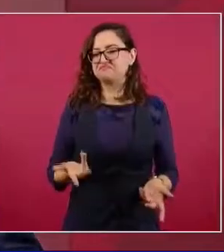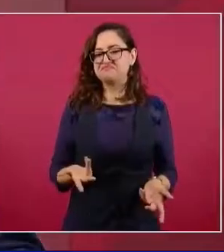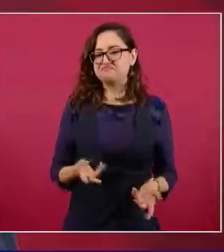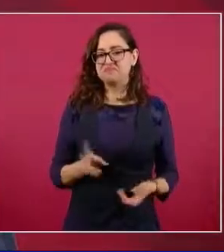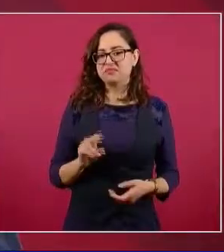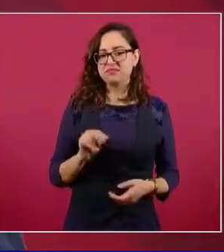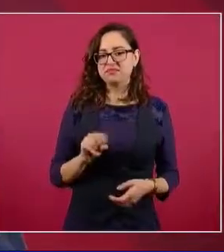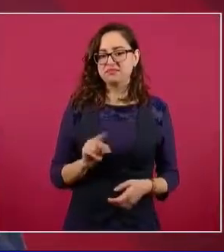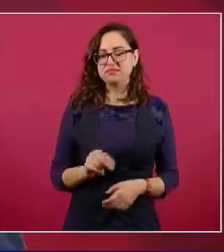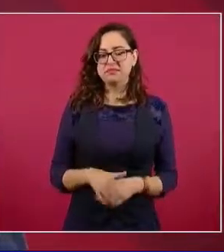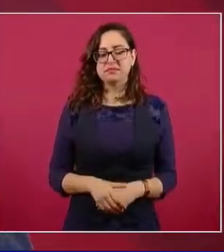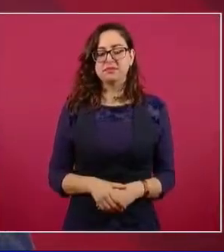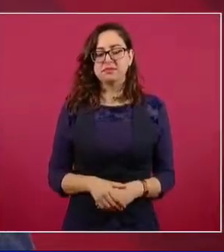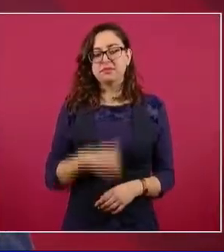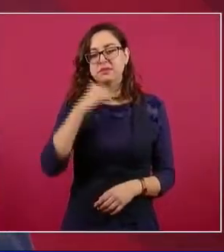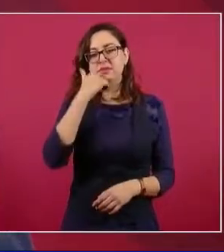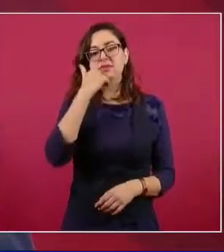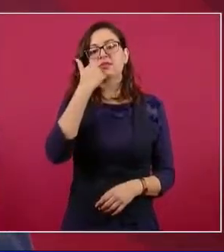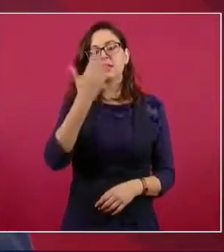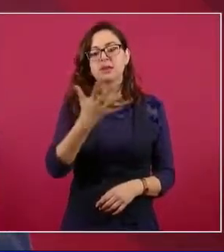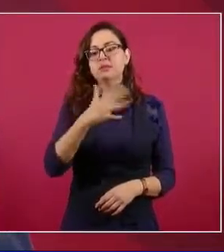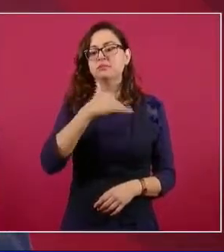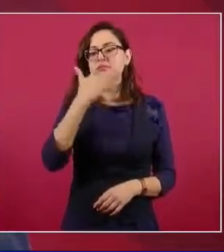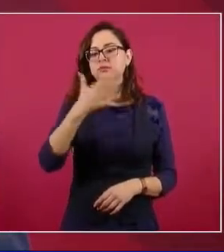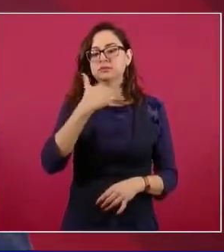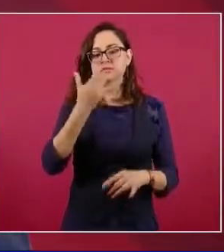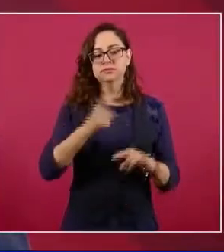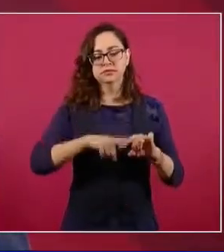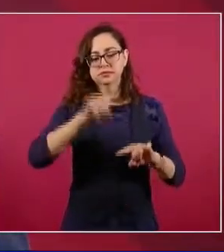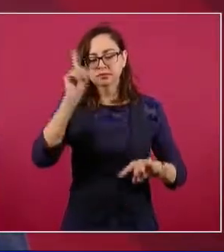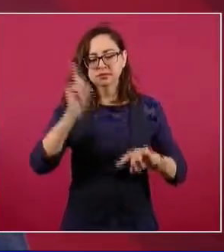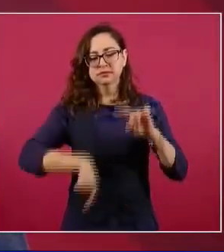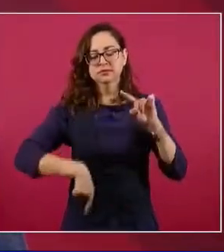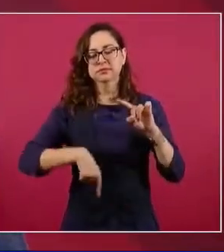es erradicar la corrupción y lo estamos logrando.